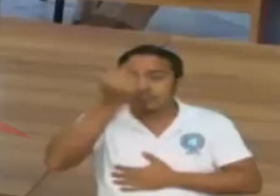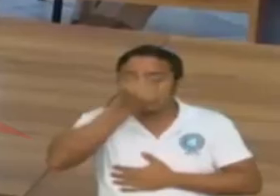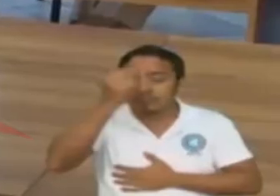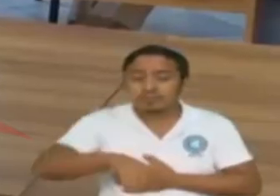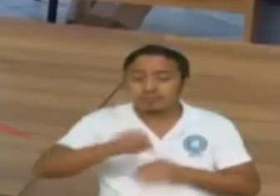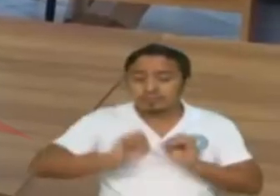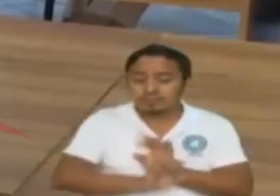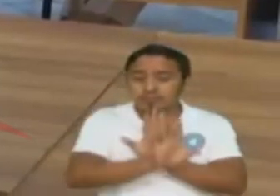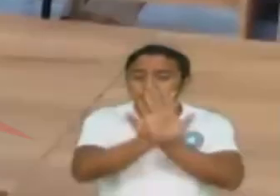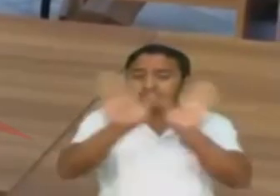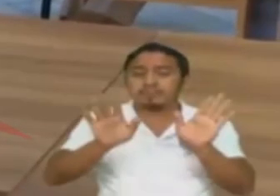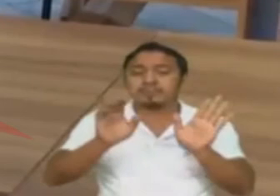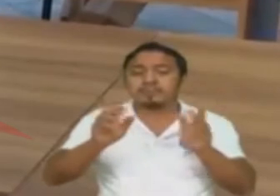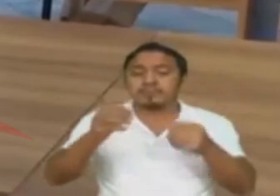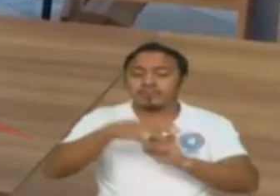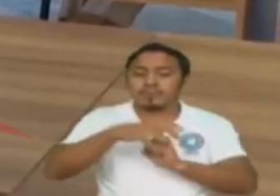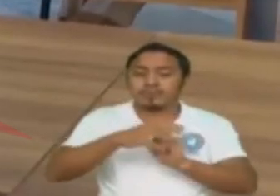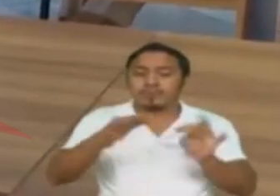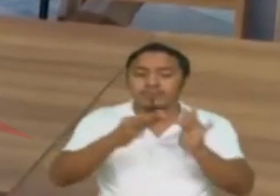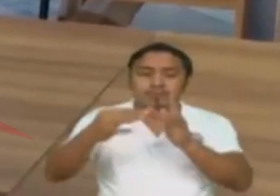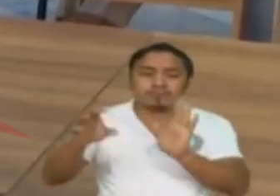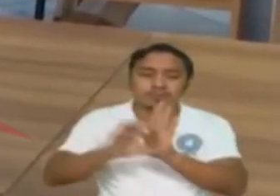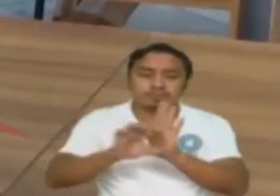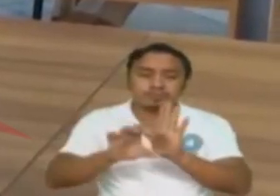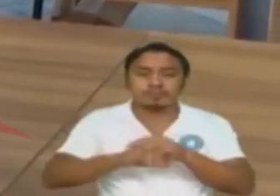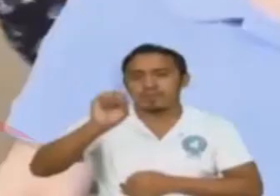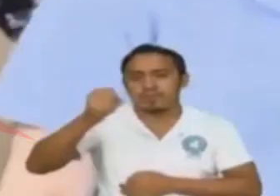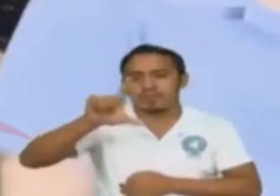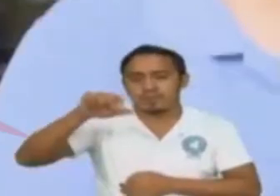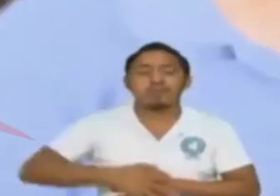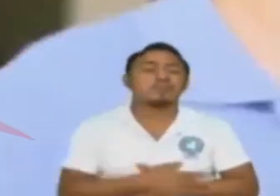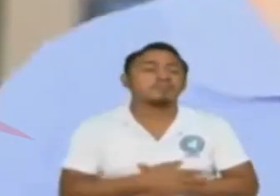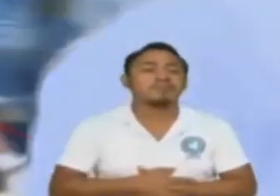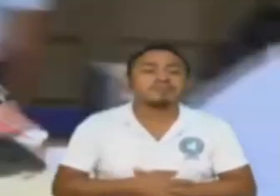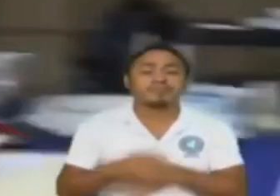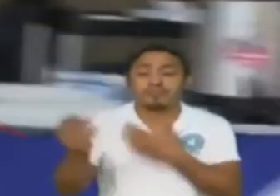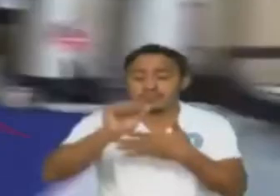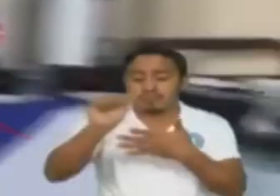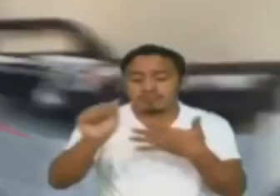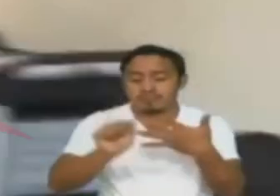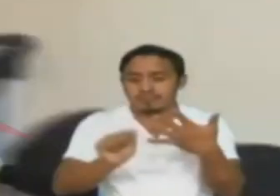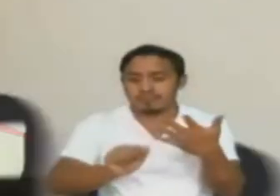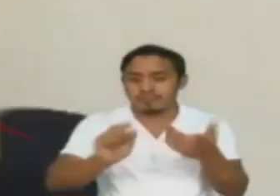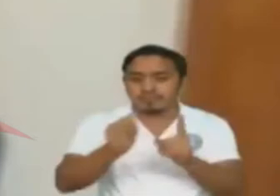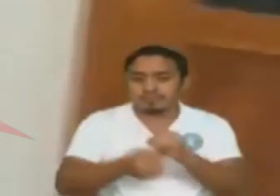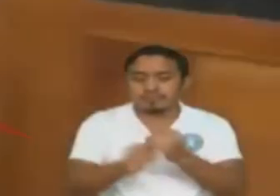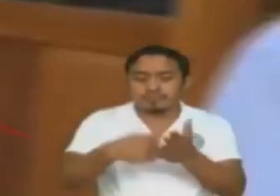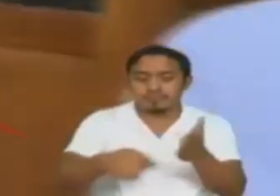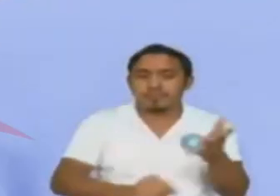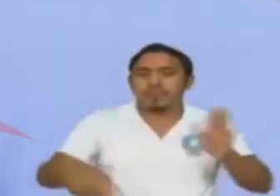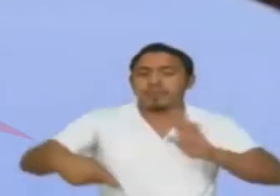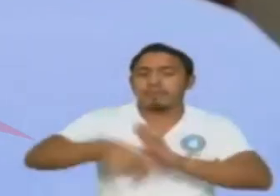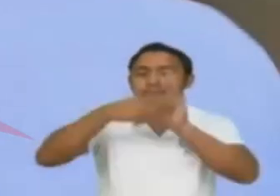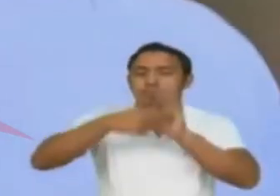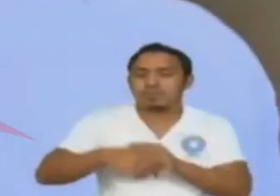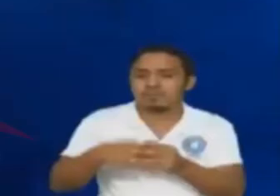la iniciativa de reforma electoral enviada por el gobierno, informó la presidenta de esa junta. La consulta la iniciamos